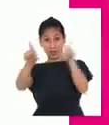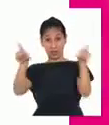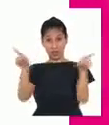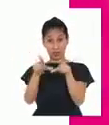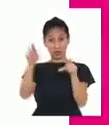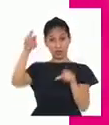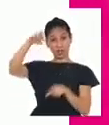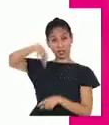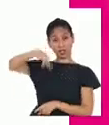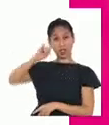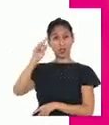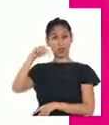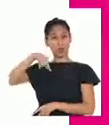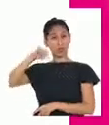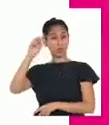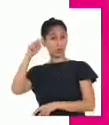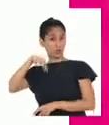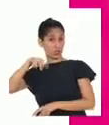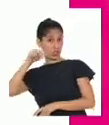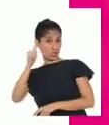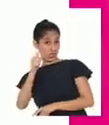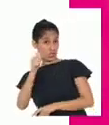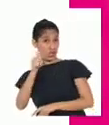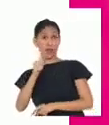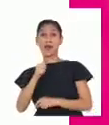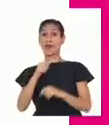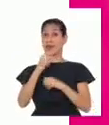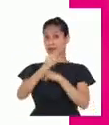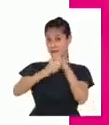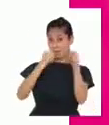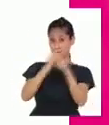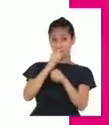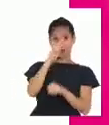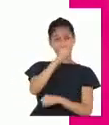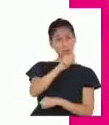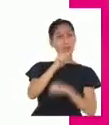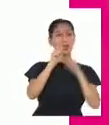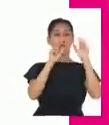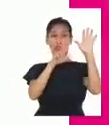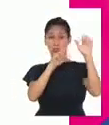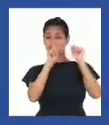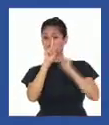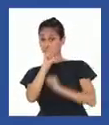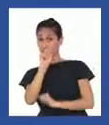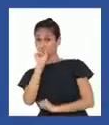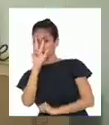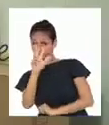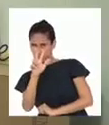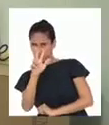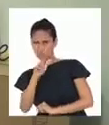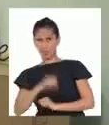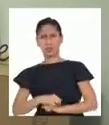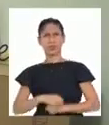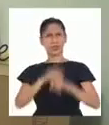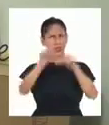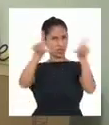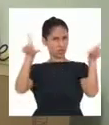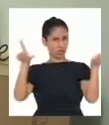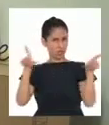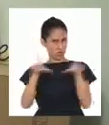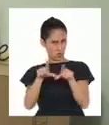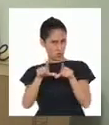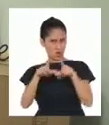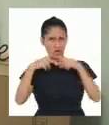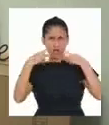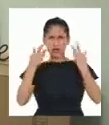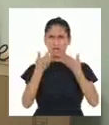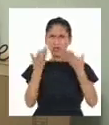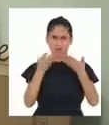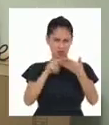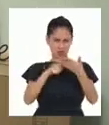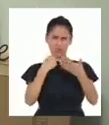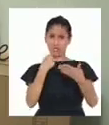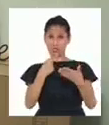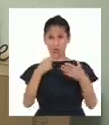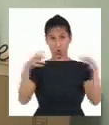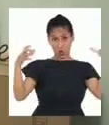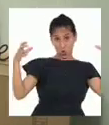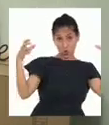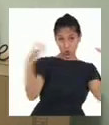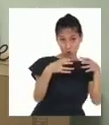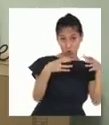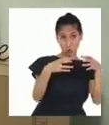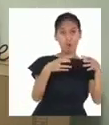de 1813, en la subdelegación de Moquegua. 19